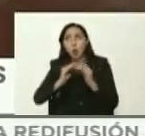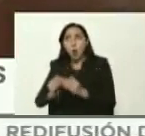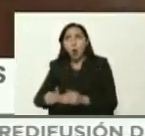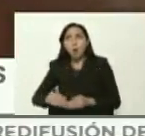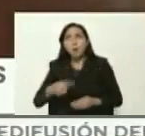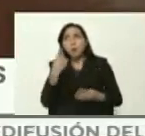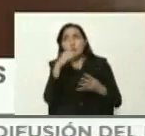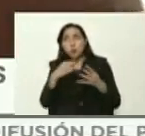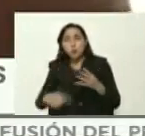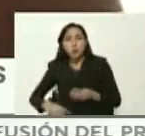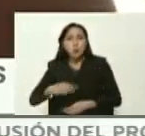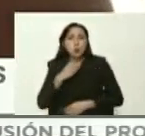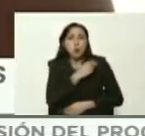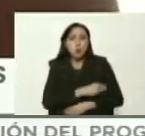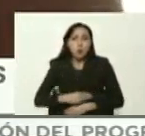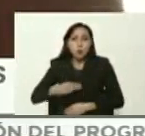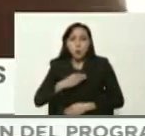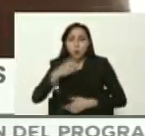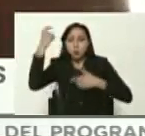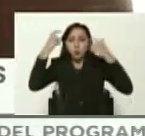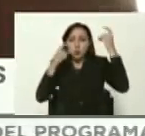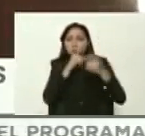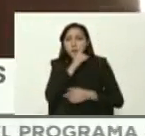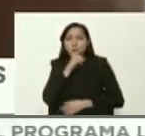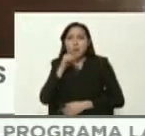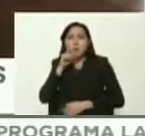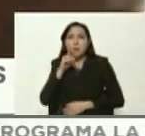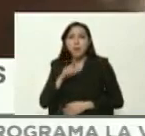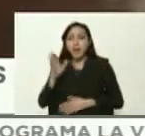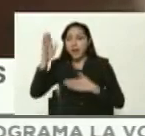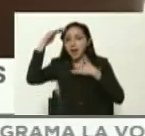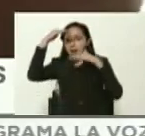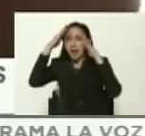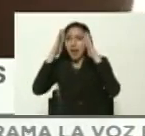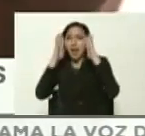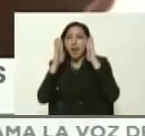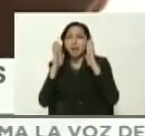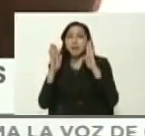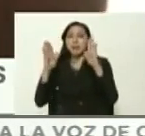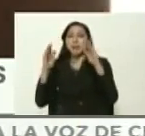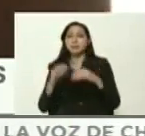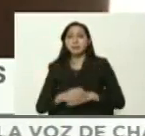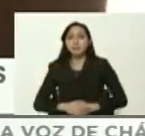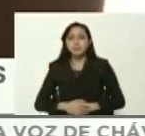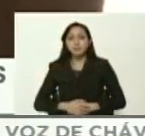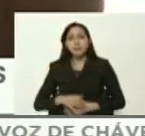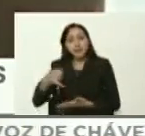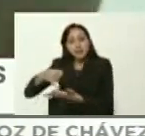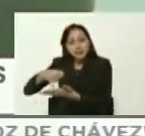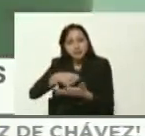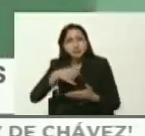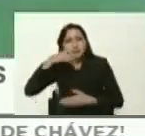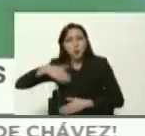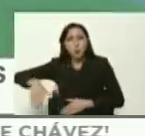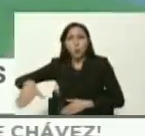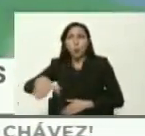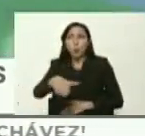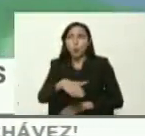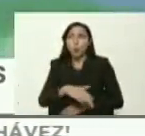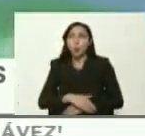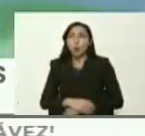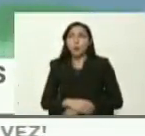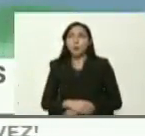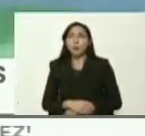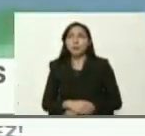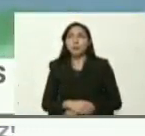grandes misiones Hugo Chávez, un sistema creado para atender en un punto y círculo la vulnerabilidad de nuestro pueblo. Sí, presidente,